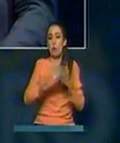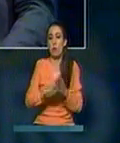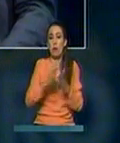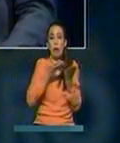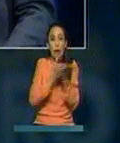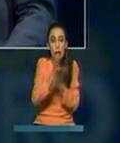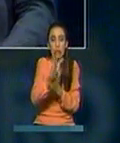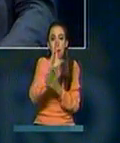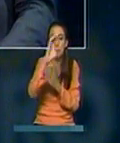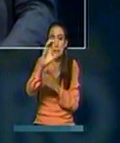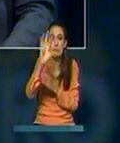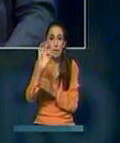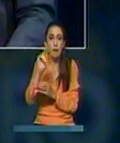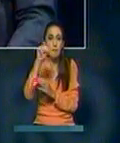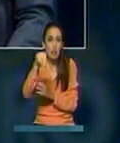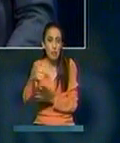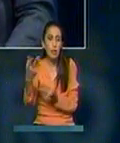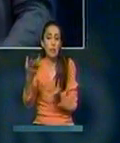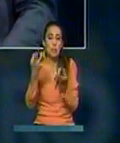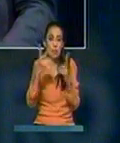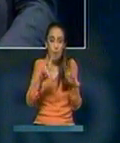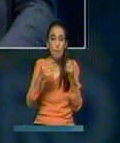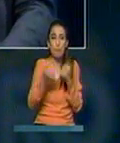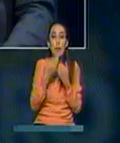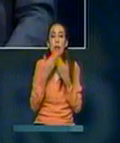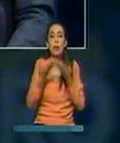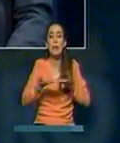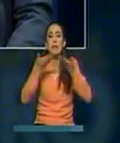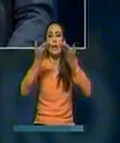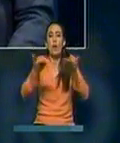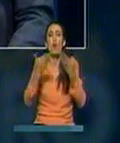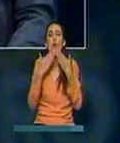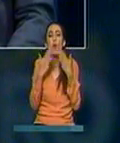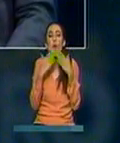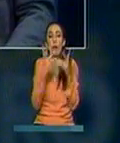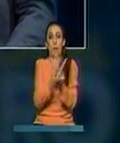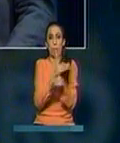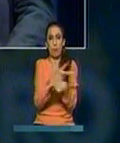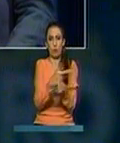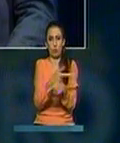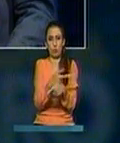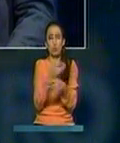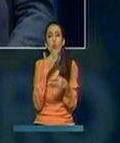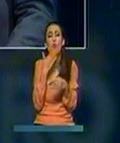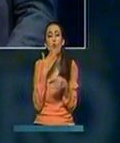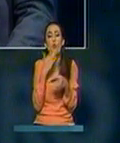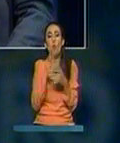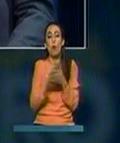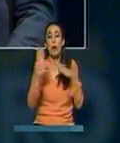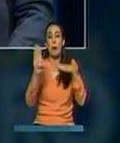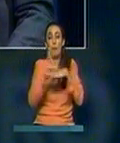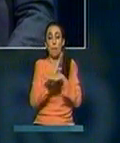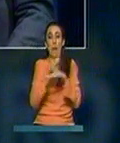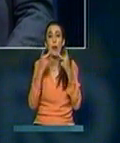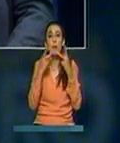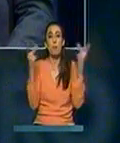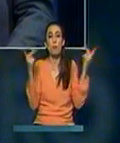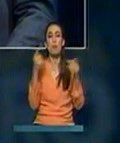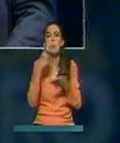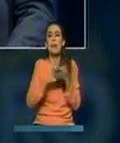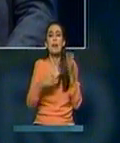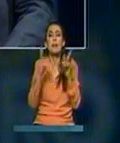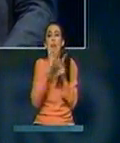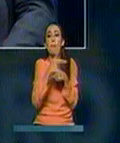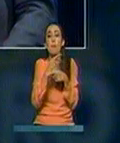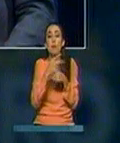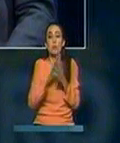Y puntualmente, ¿qué estamos ofreciendo o qué productos tiene la banca pública para los emprendedores? Tenemos